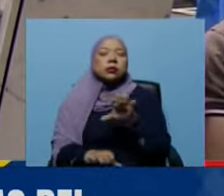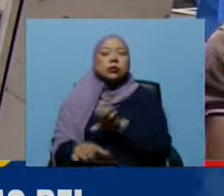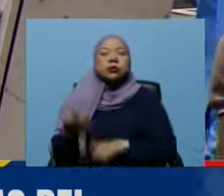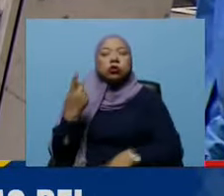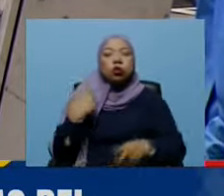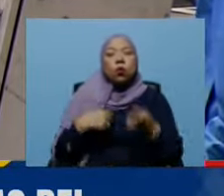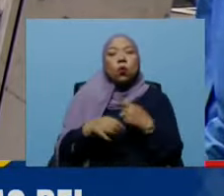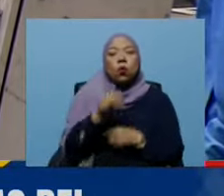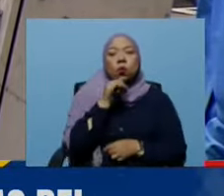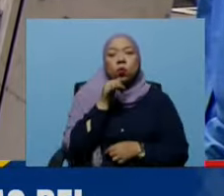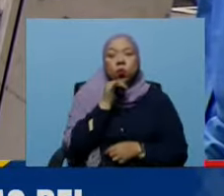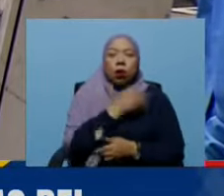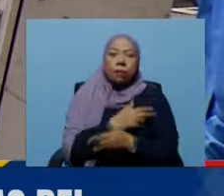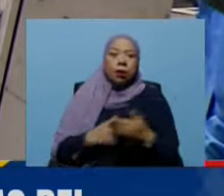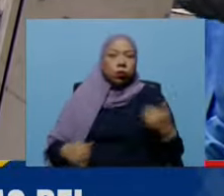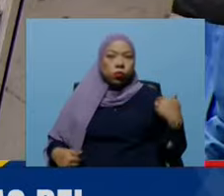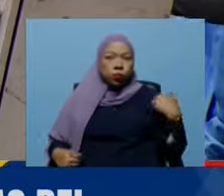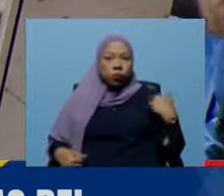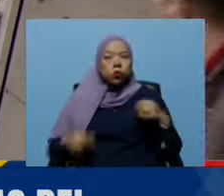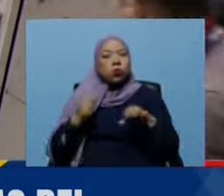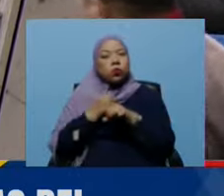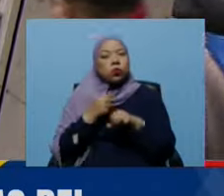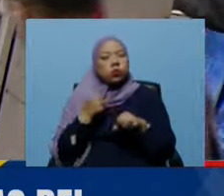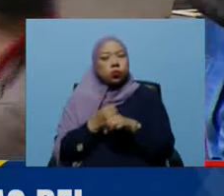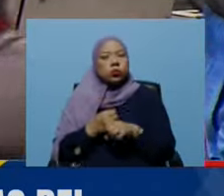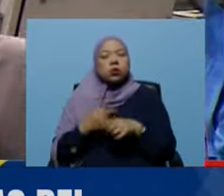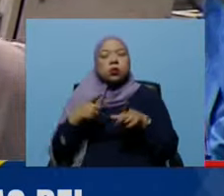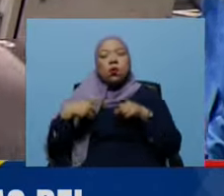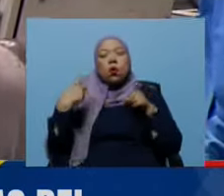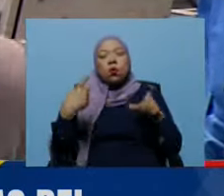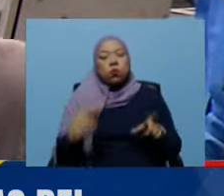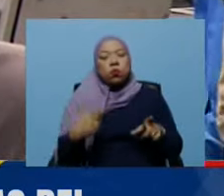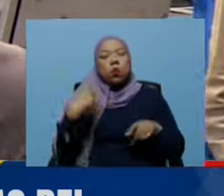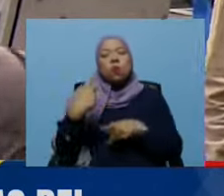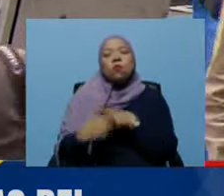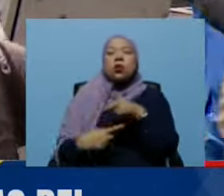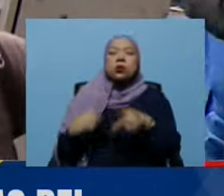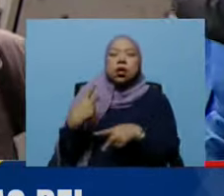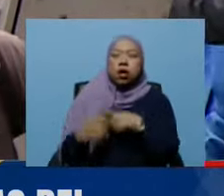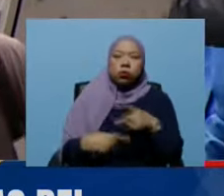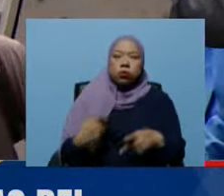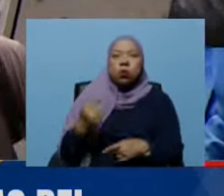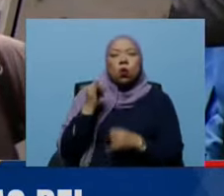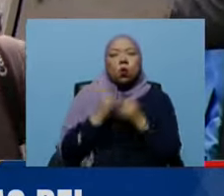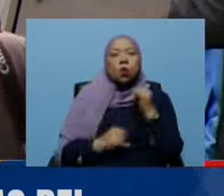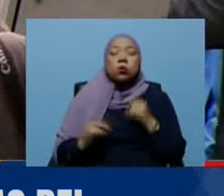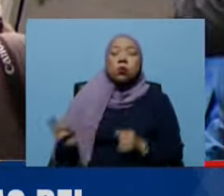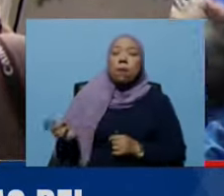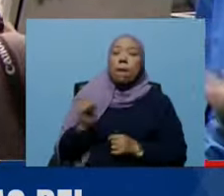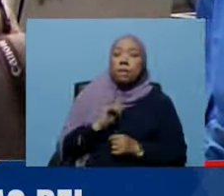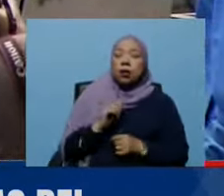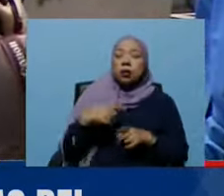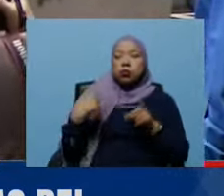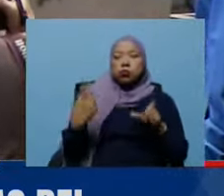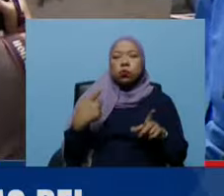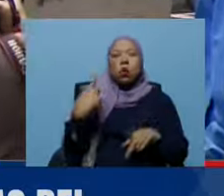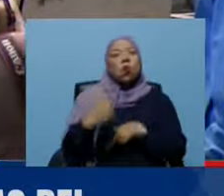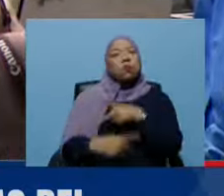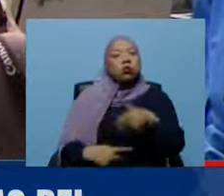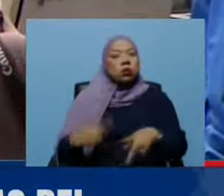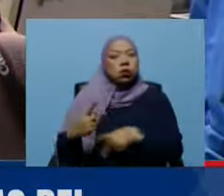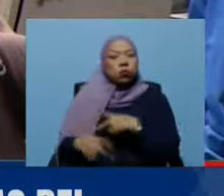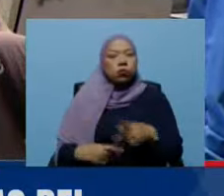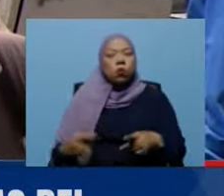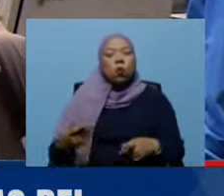sido su instrucción, presidente, hemos venido trabajando en la certificación de los procesos. En los últimos meses certificamos el proceso